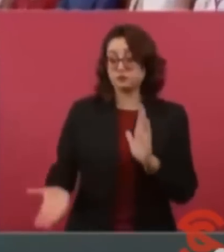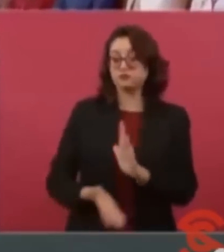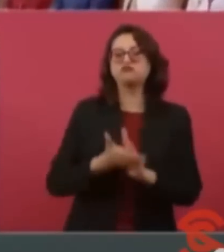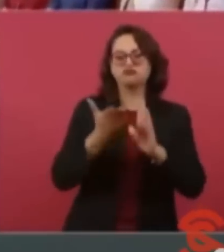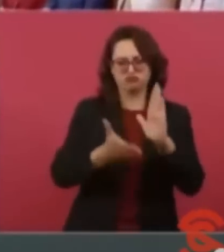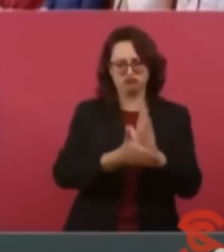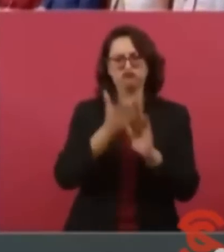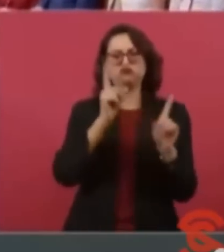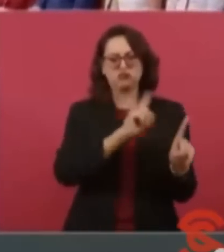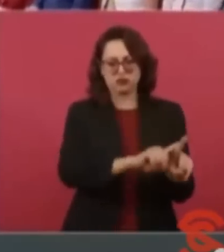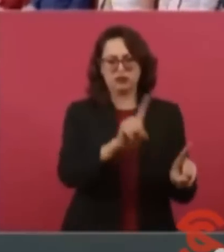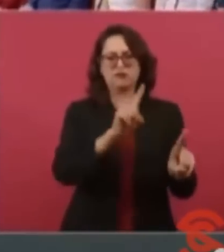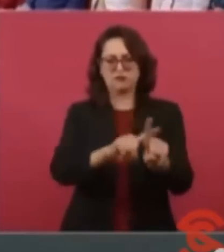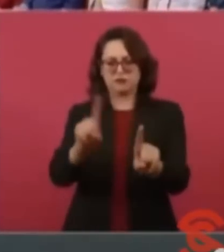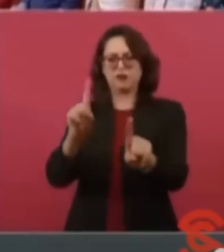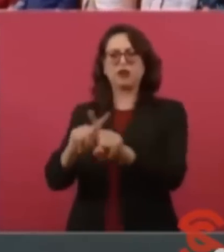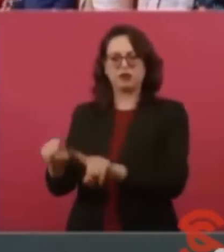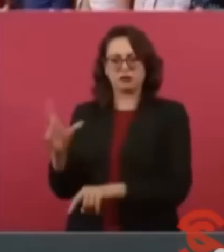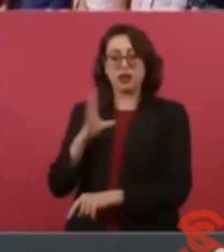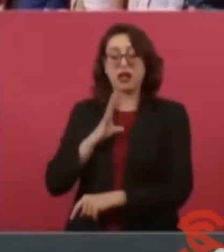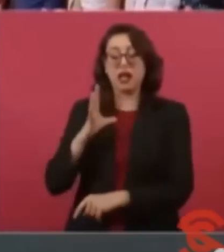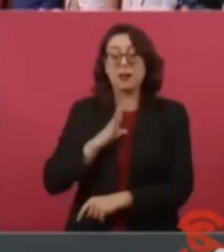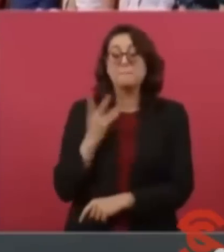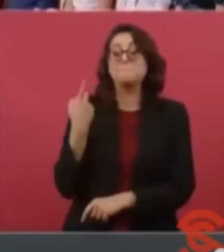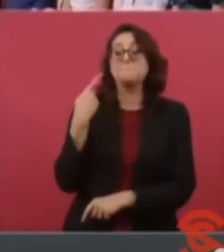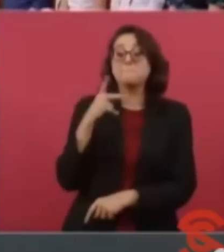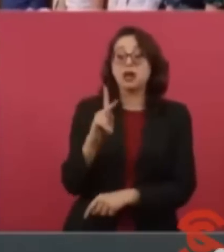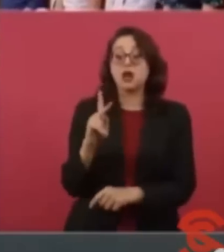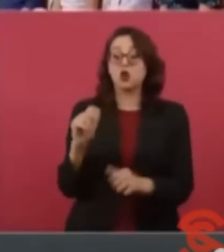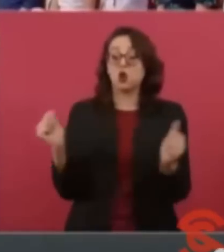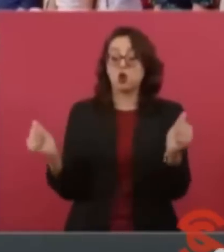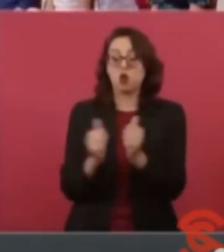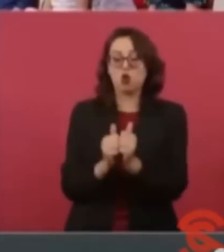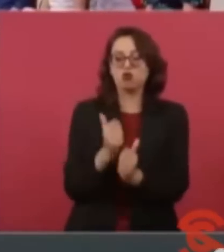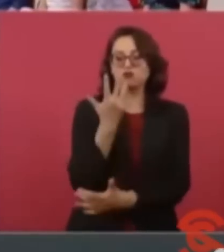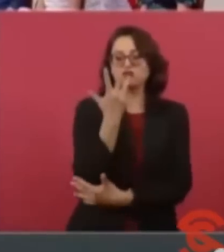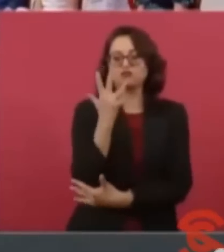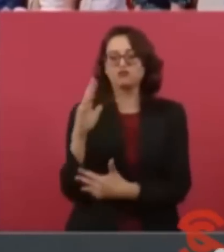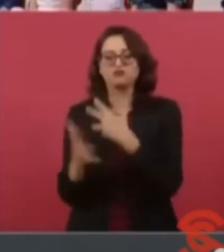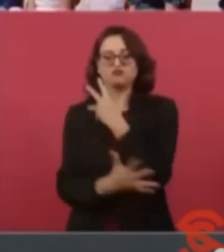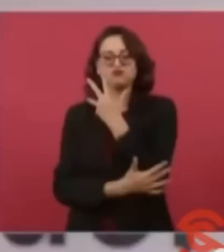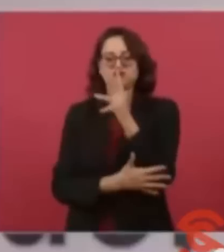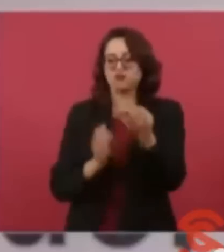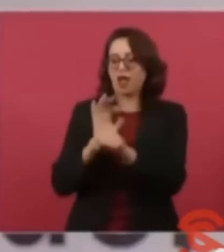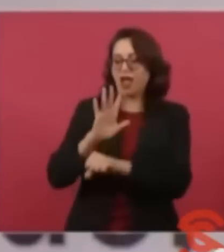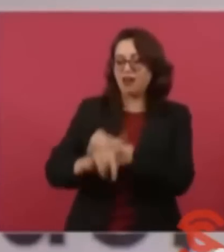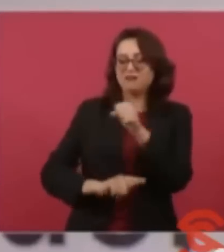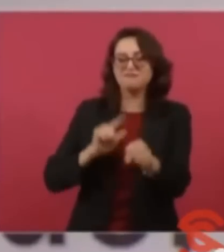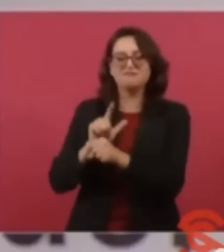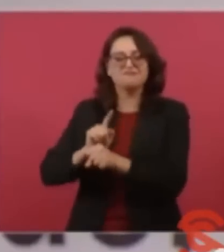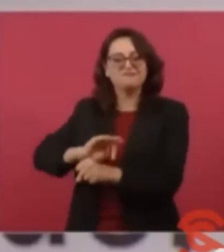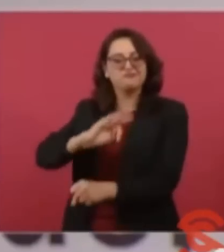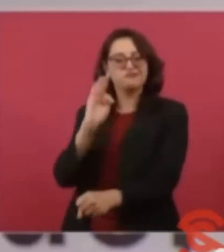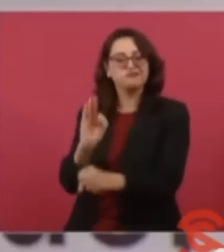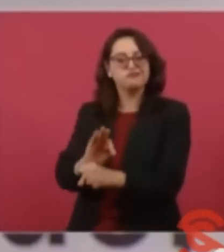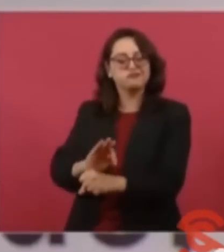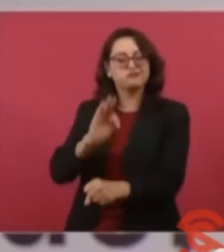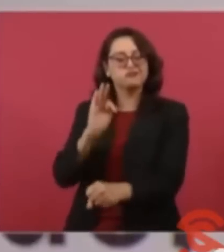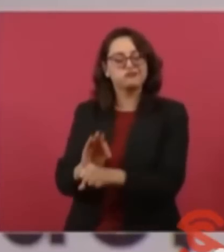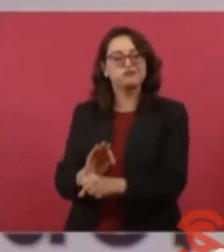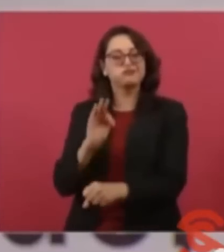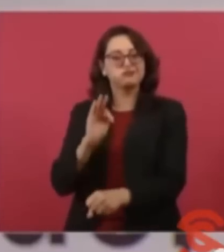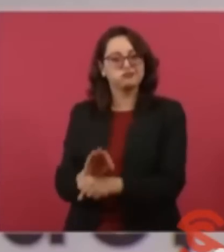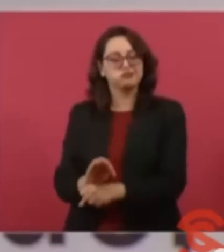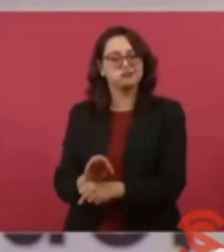464 pasos de fauna, como jamás se había hecho en el país.